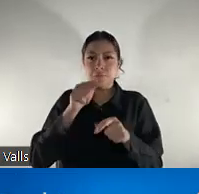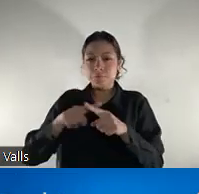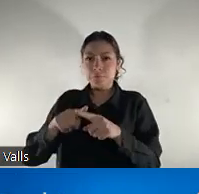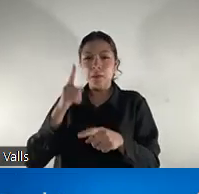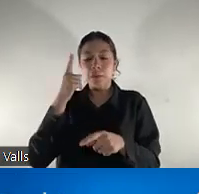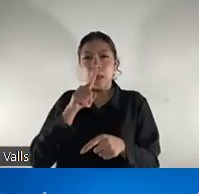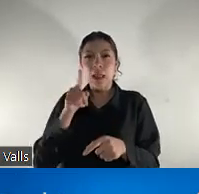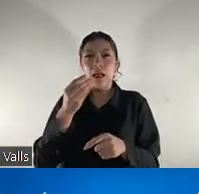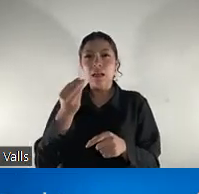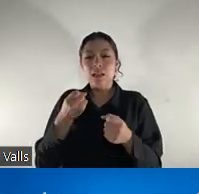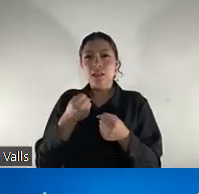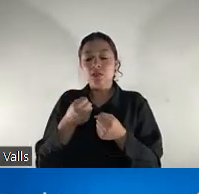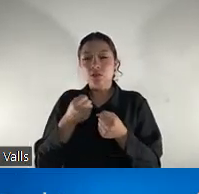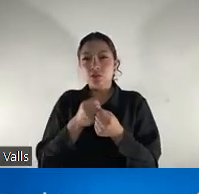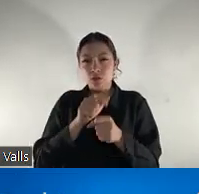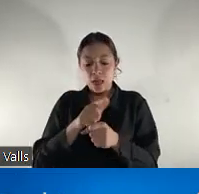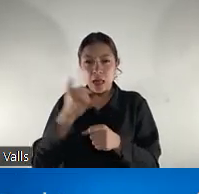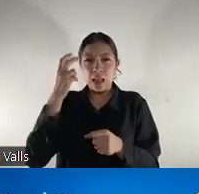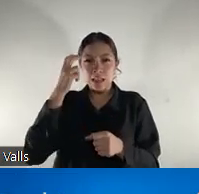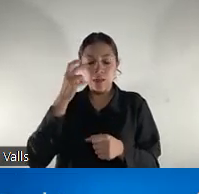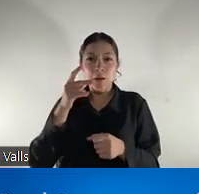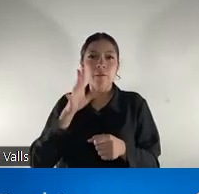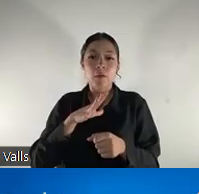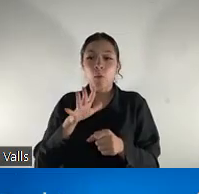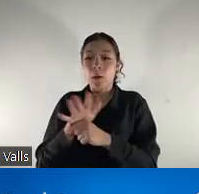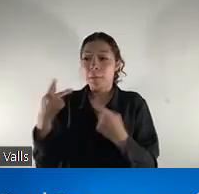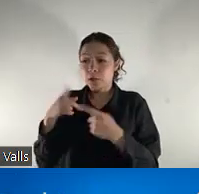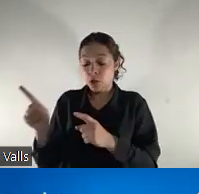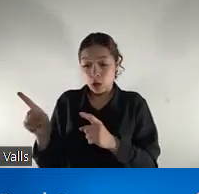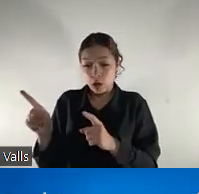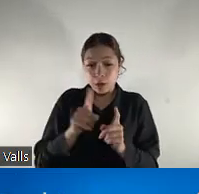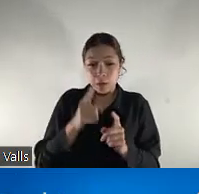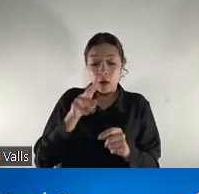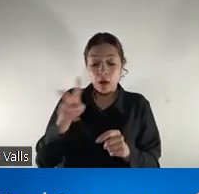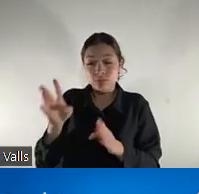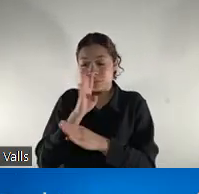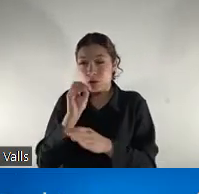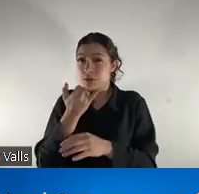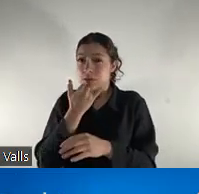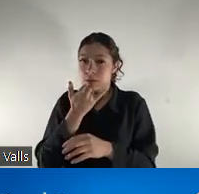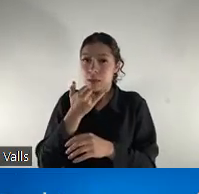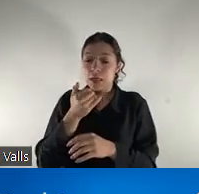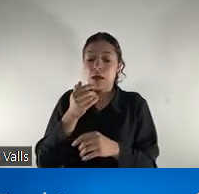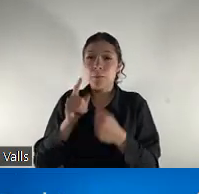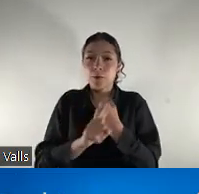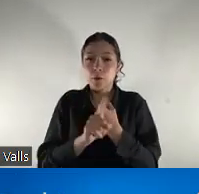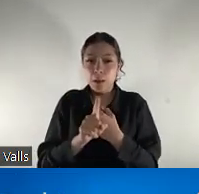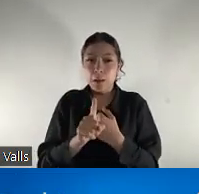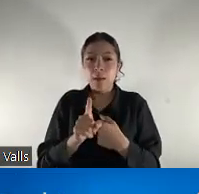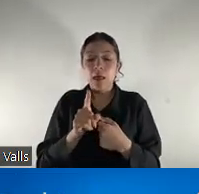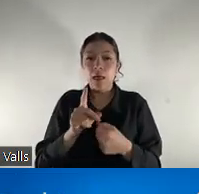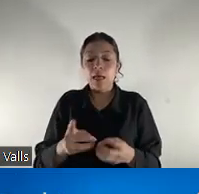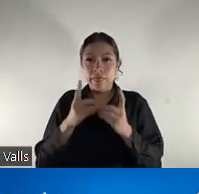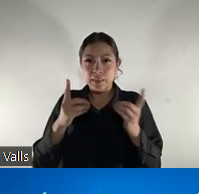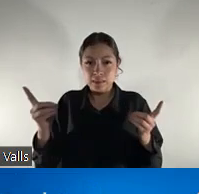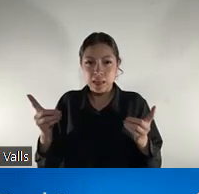primer contacto con la persona que viene con sospecha o trastorno del neurodesarrollo pasa a trabajo social,